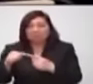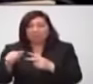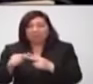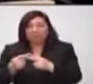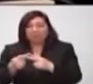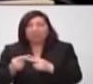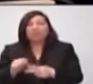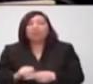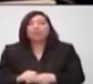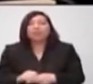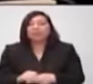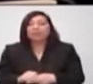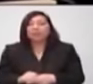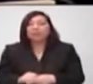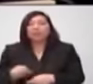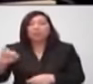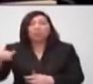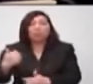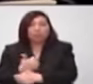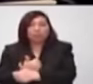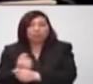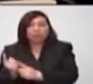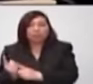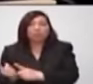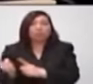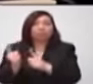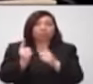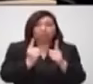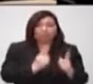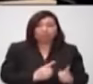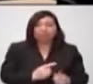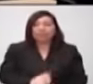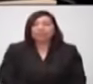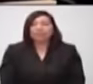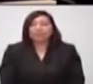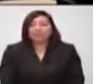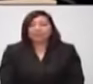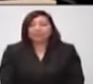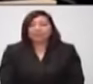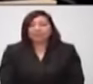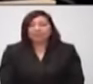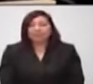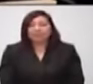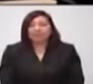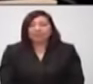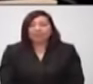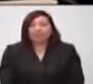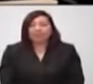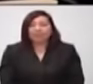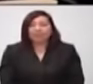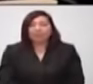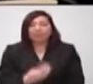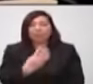los portales de San Juan de Lurigancho, límite con Guarochirí. Actualmente prestamos un servicio